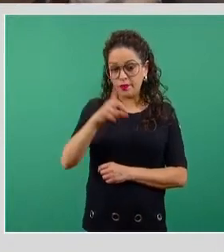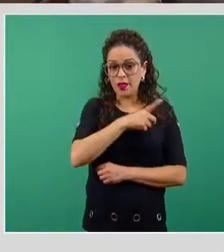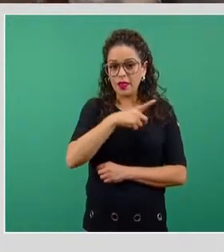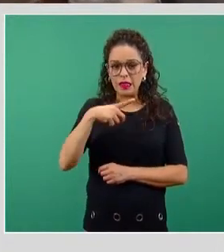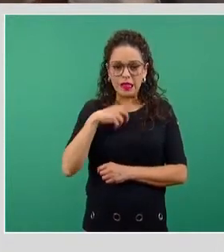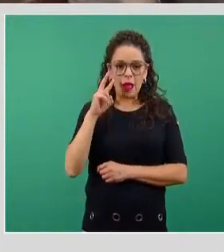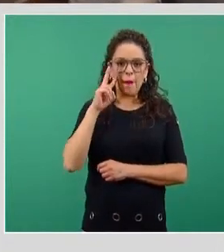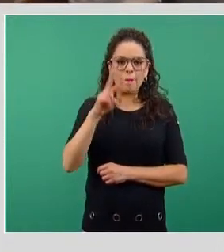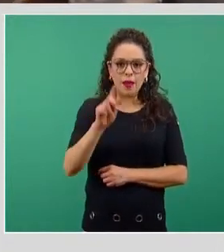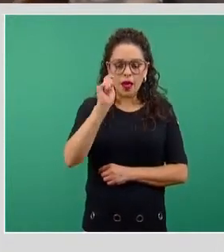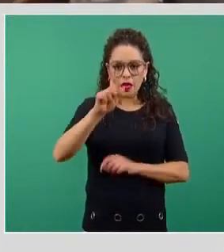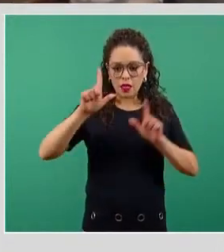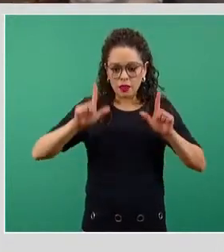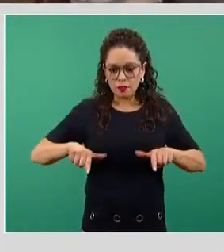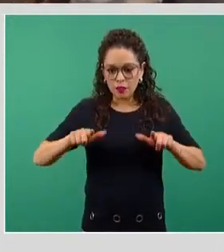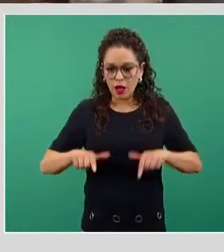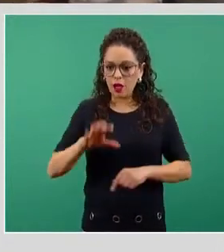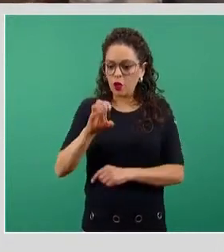sitio de